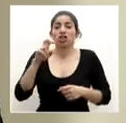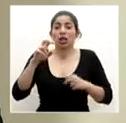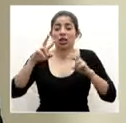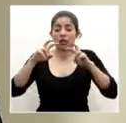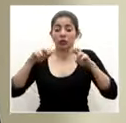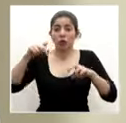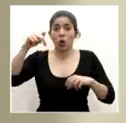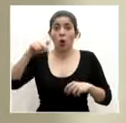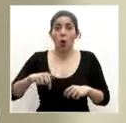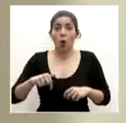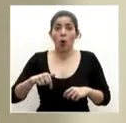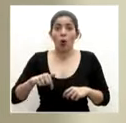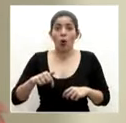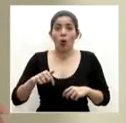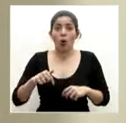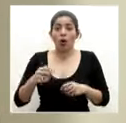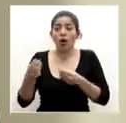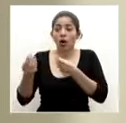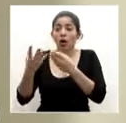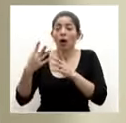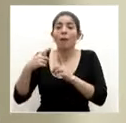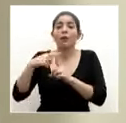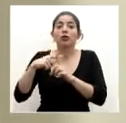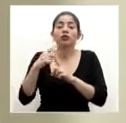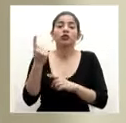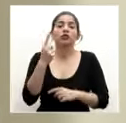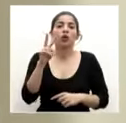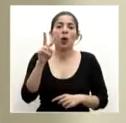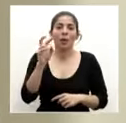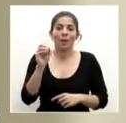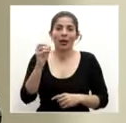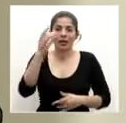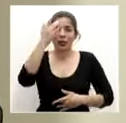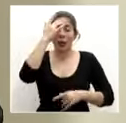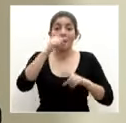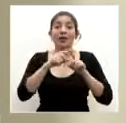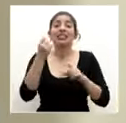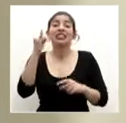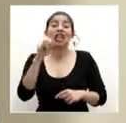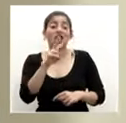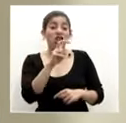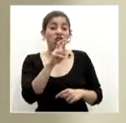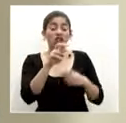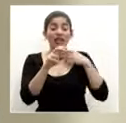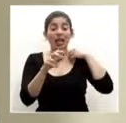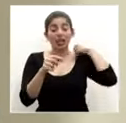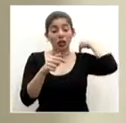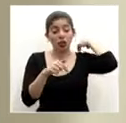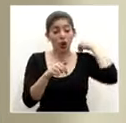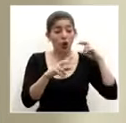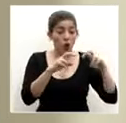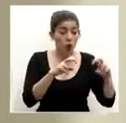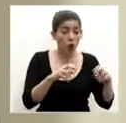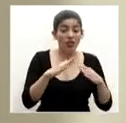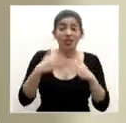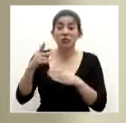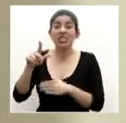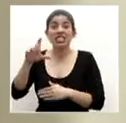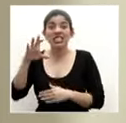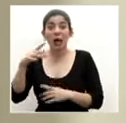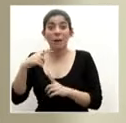hoy y resulta que tengo 20 personas que salen positivas, pero si yo hago 200 pruebas hoy y resulta que tengo 100 positivas, es